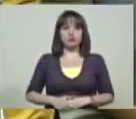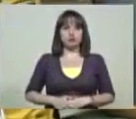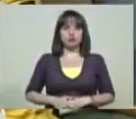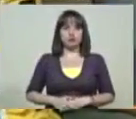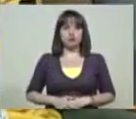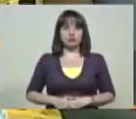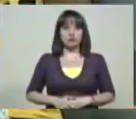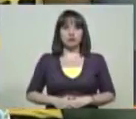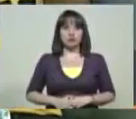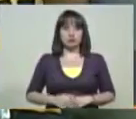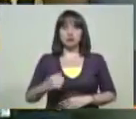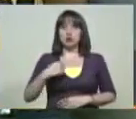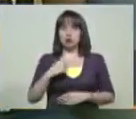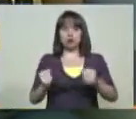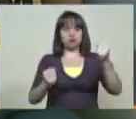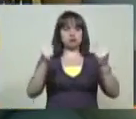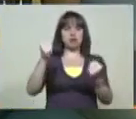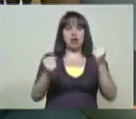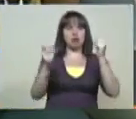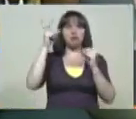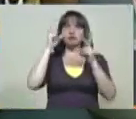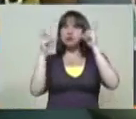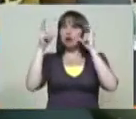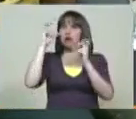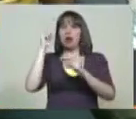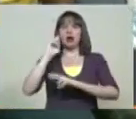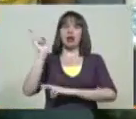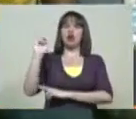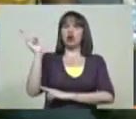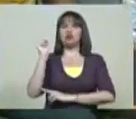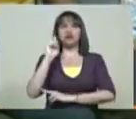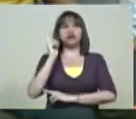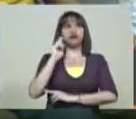yo venía en el carro estaba escuchando por radio